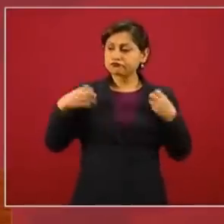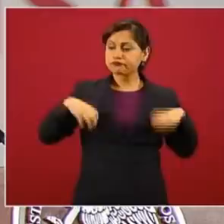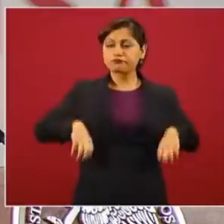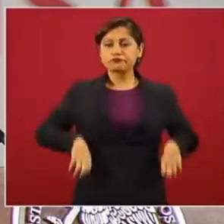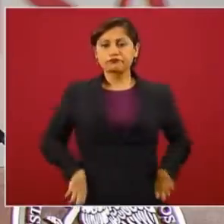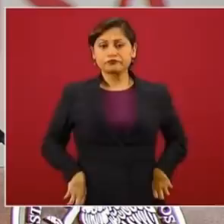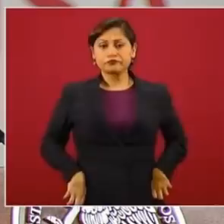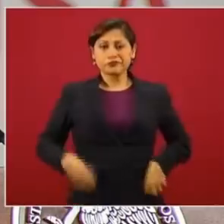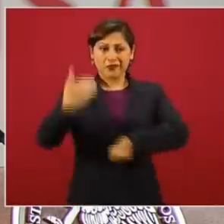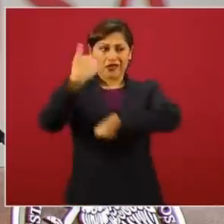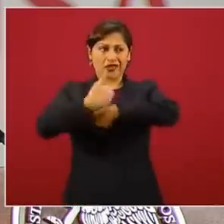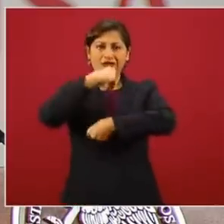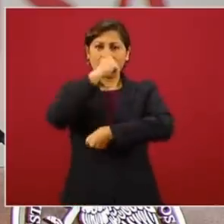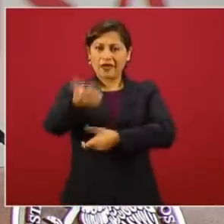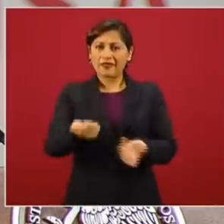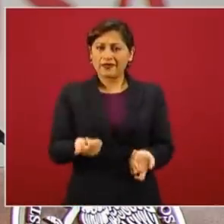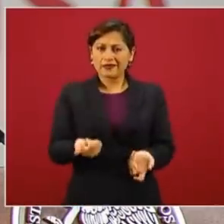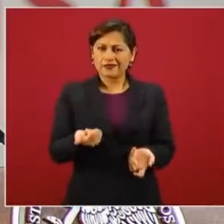A ese grado